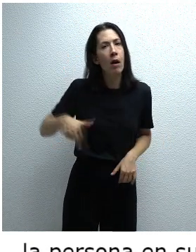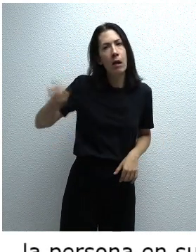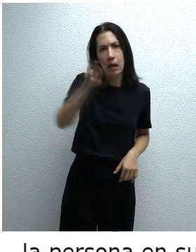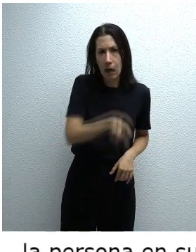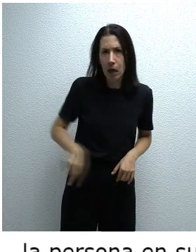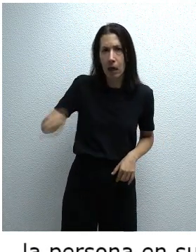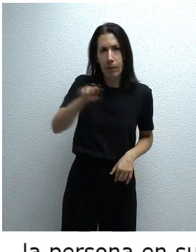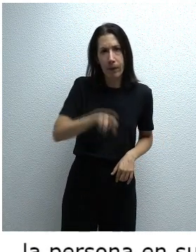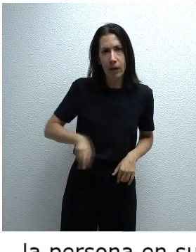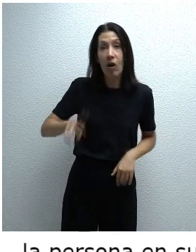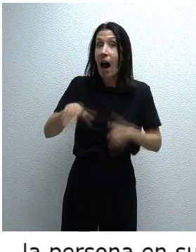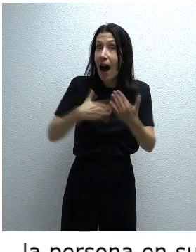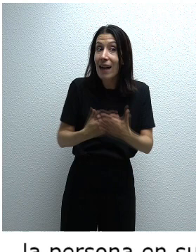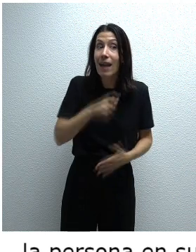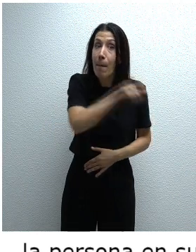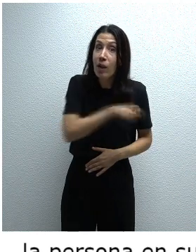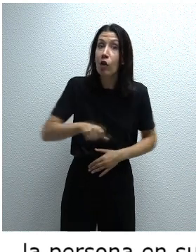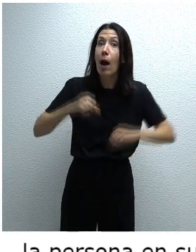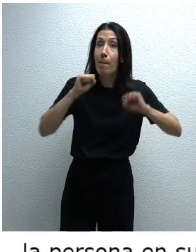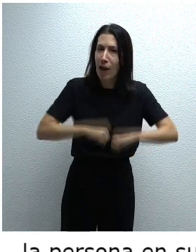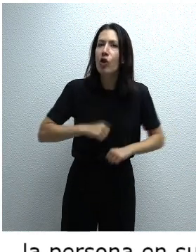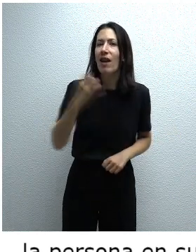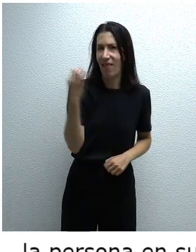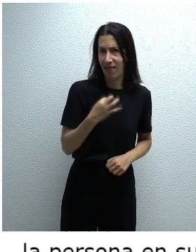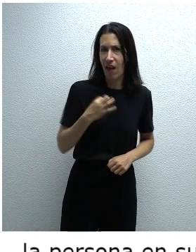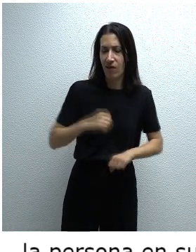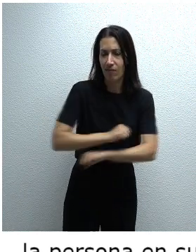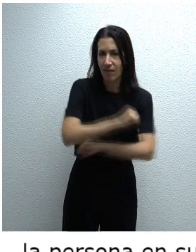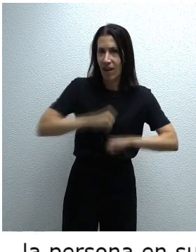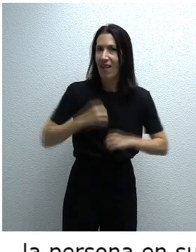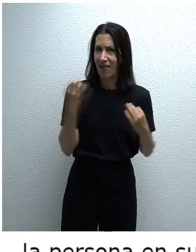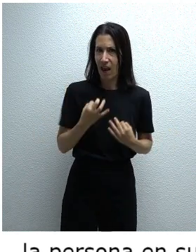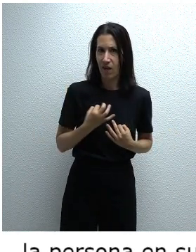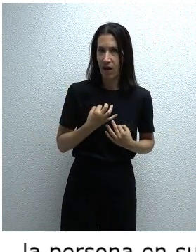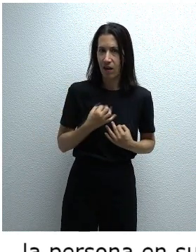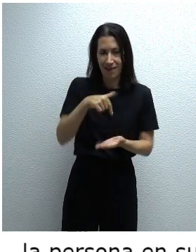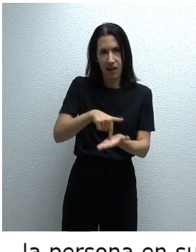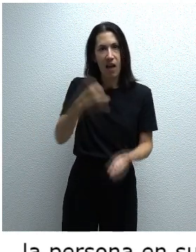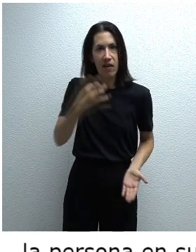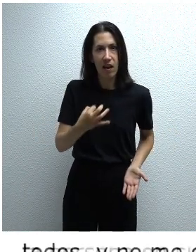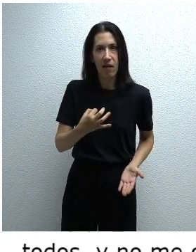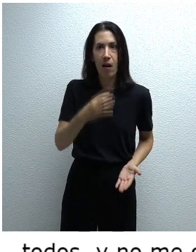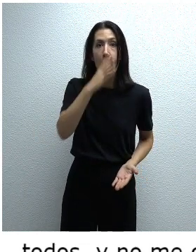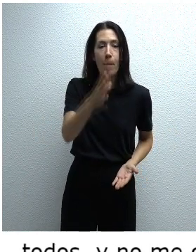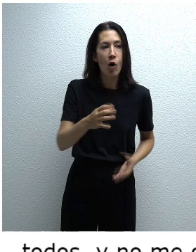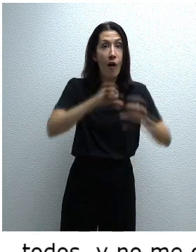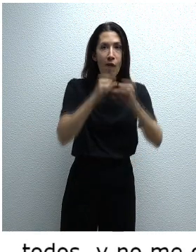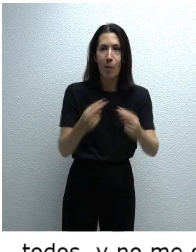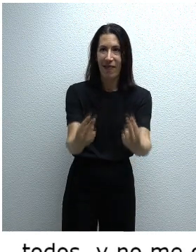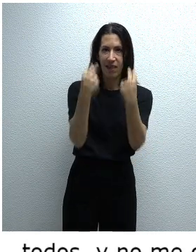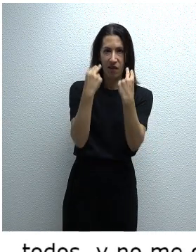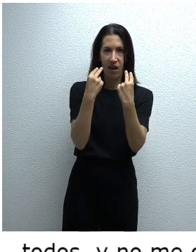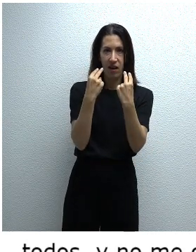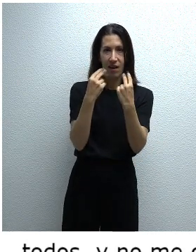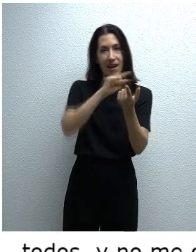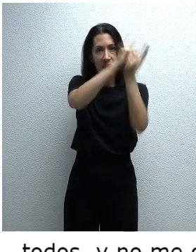decir, incluso de las propias personas mayores. Porque este cambio en la mirada, este cambio en que los